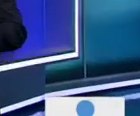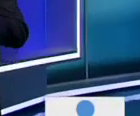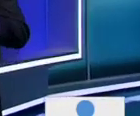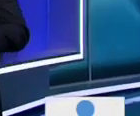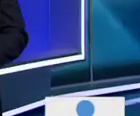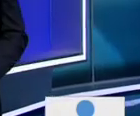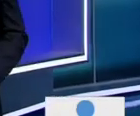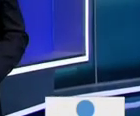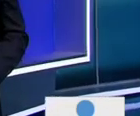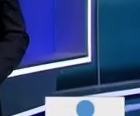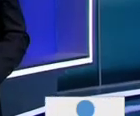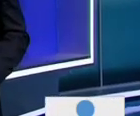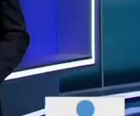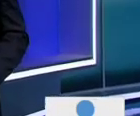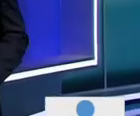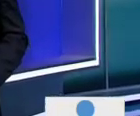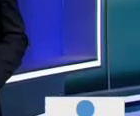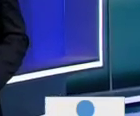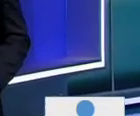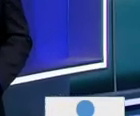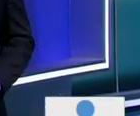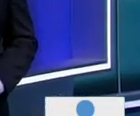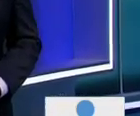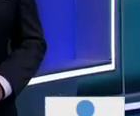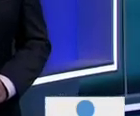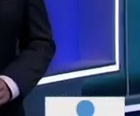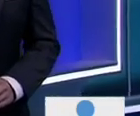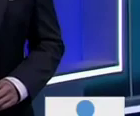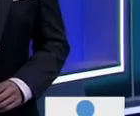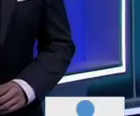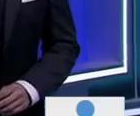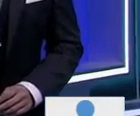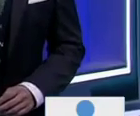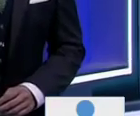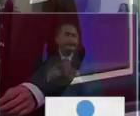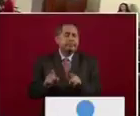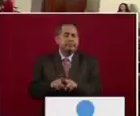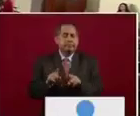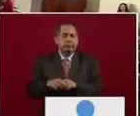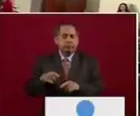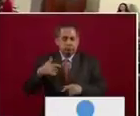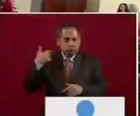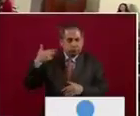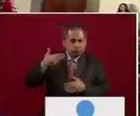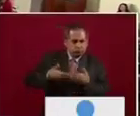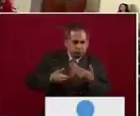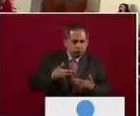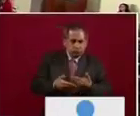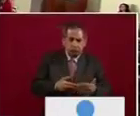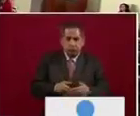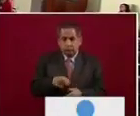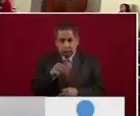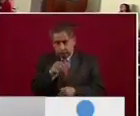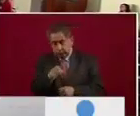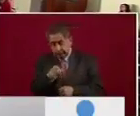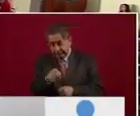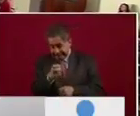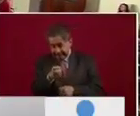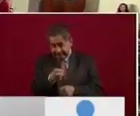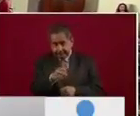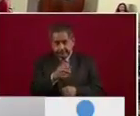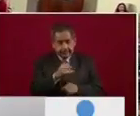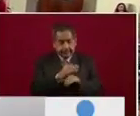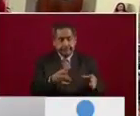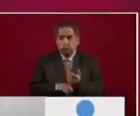el presidente lópez obrador habló nuevamente de los hechos ocurridos en culiacán el jueves pasado aseguró que no sabía nada sobre el operativo para